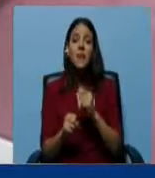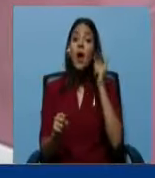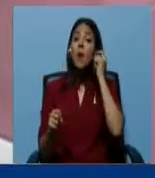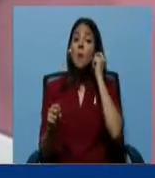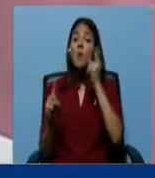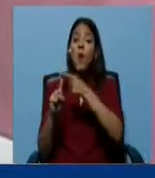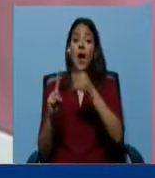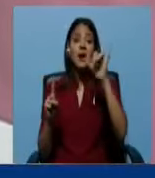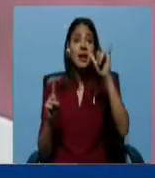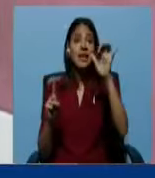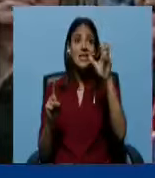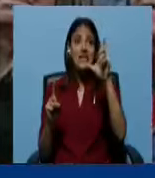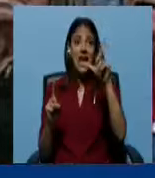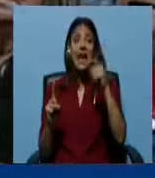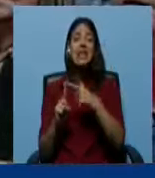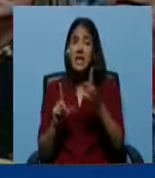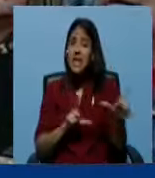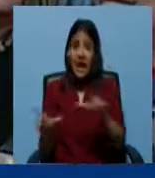¿están descansados ya?